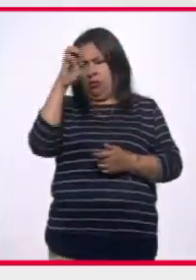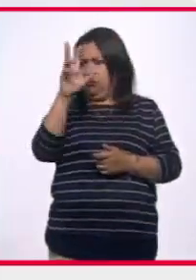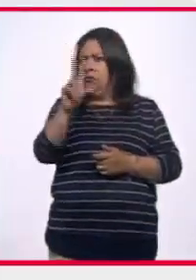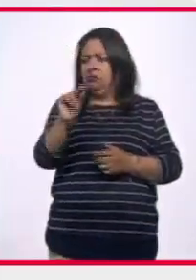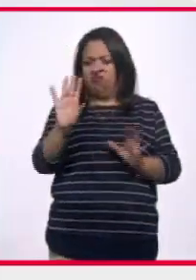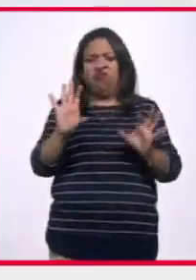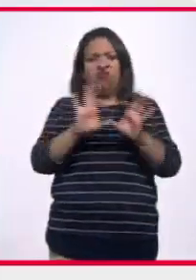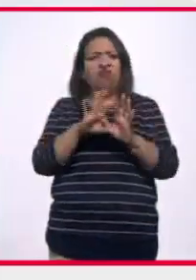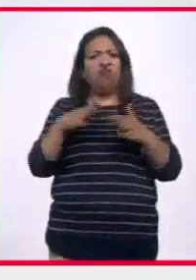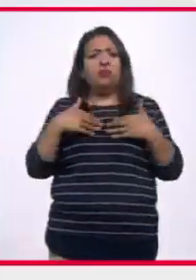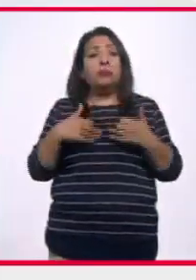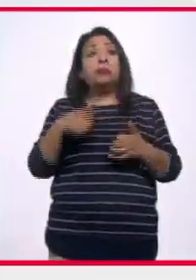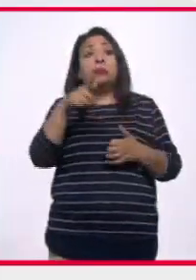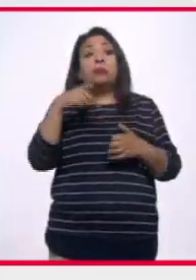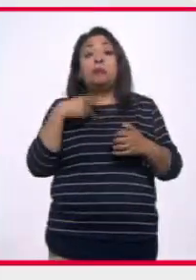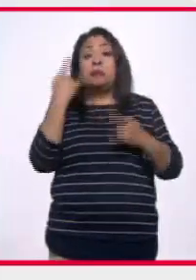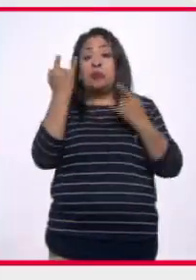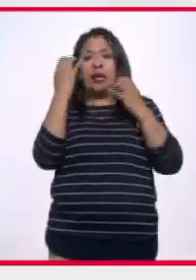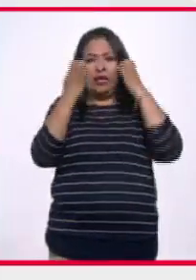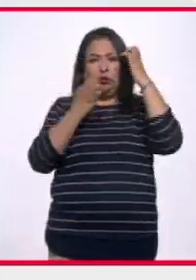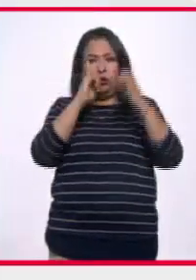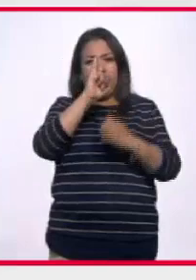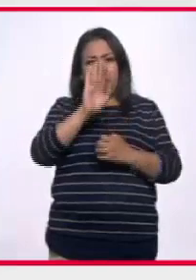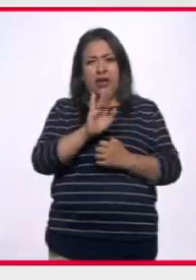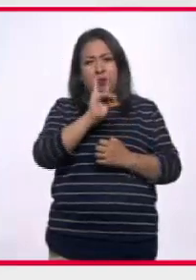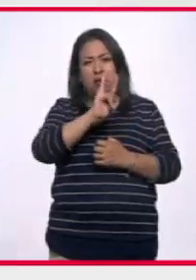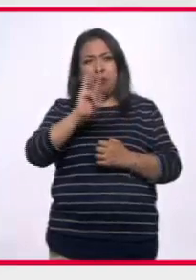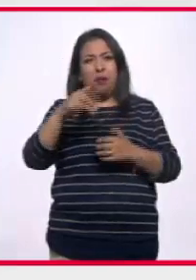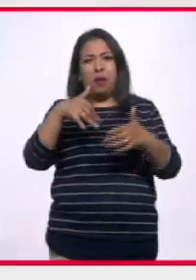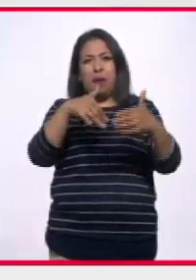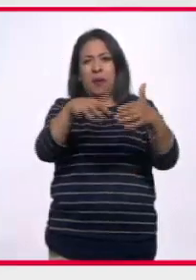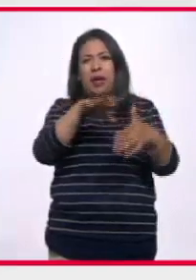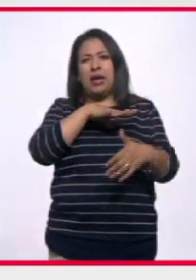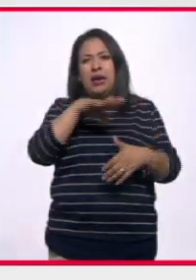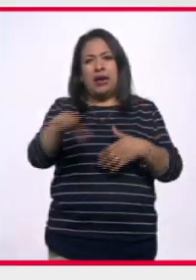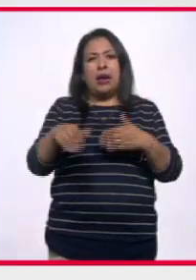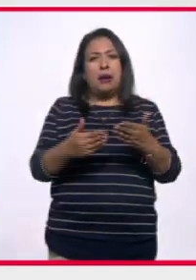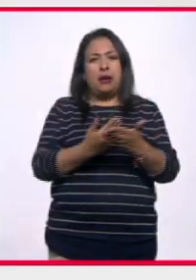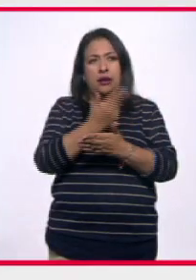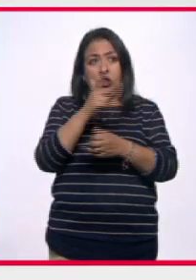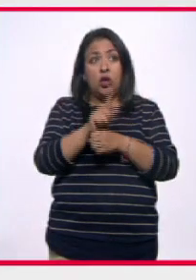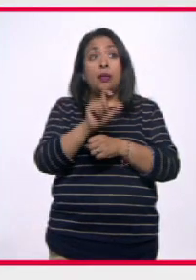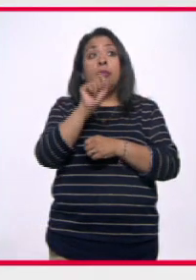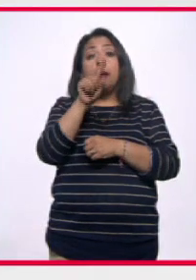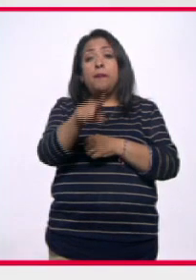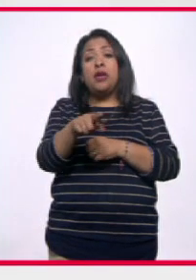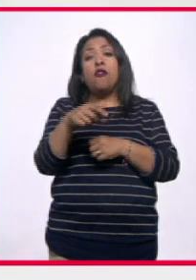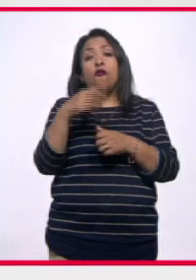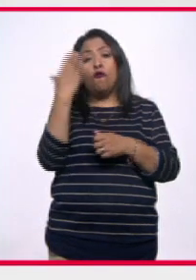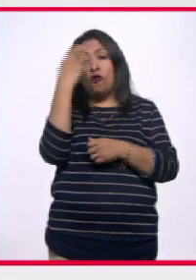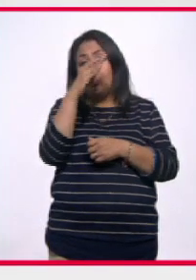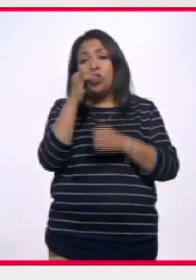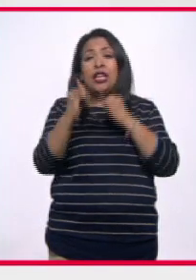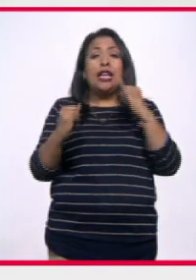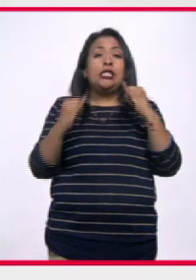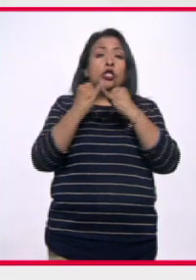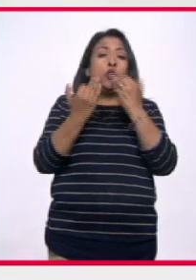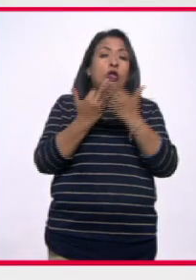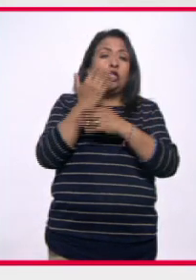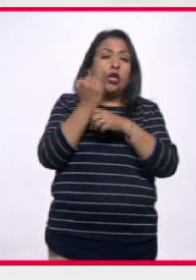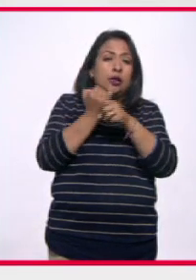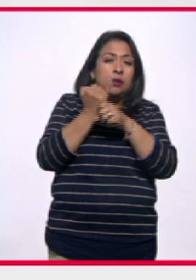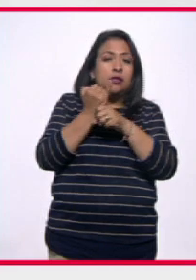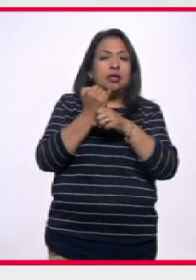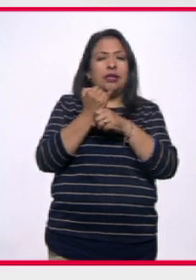la muestra está compuesta por imágenes del acervo del archivo general de la nación y de la fototeca del instituto nacional de estudios